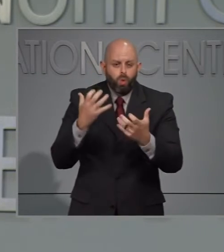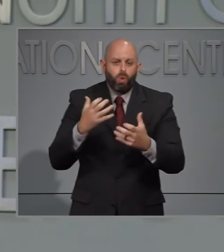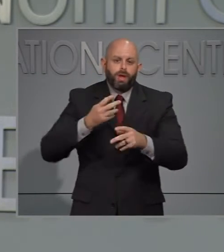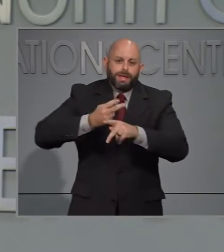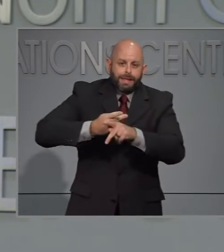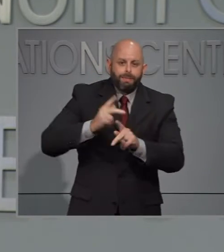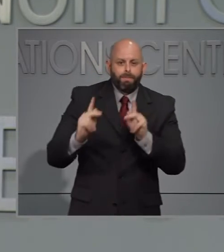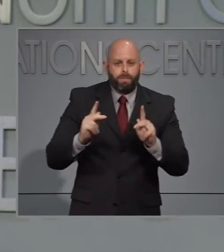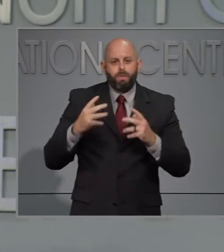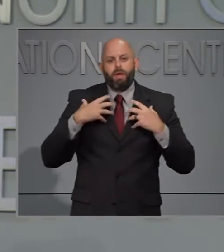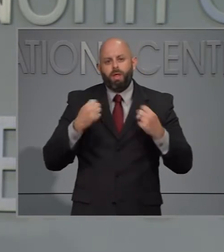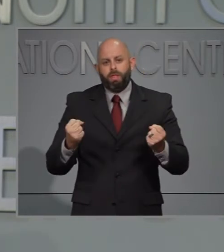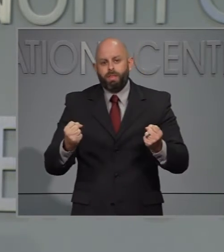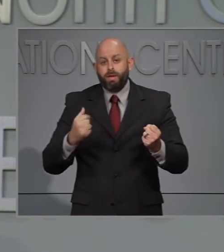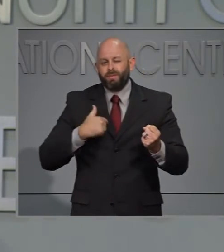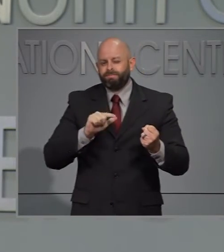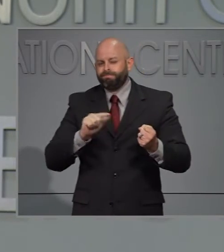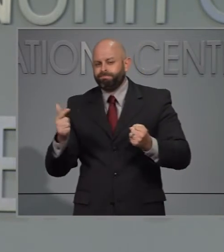algo sobre esto también.